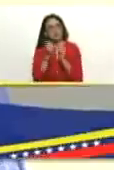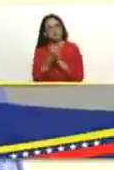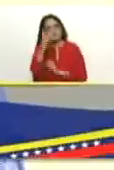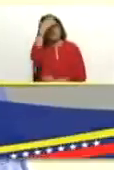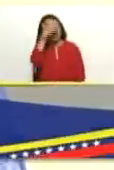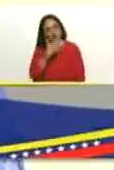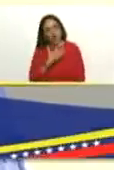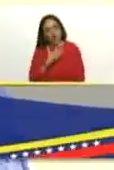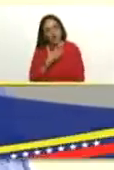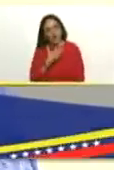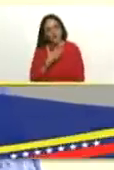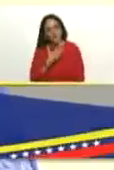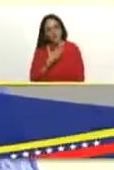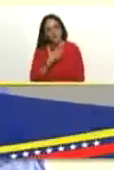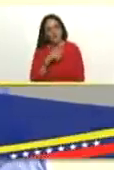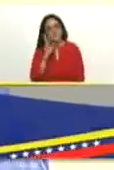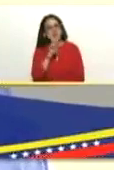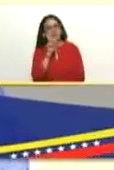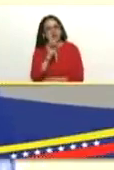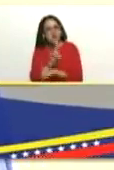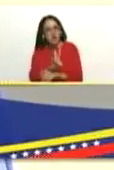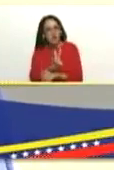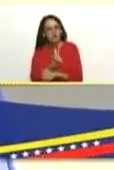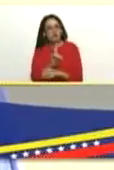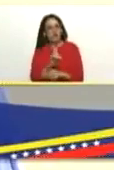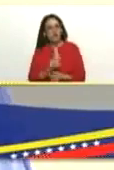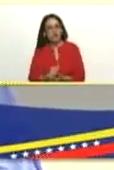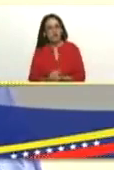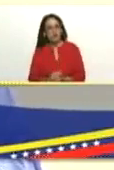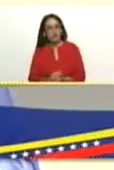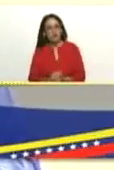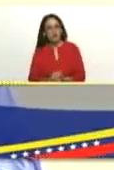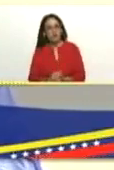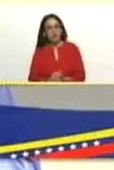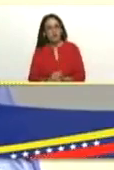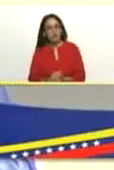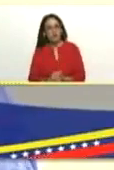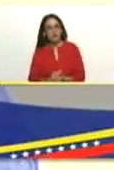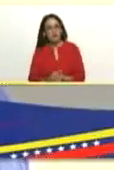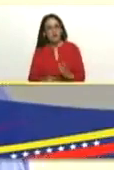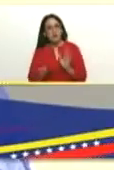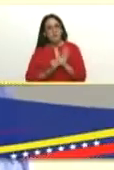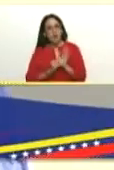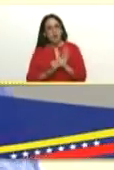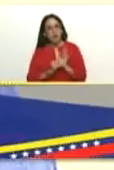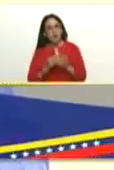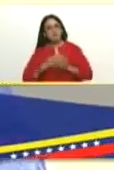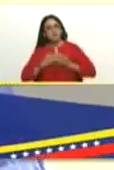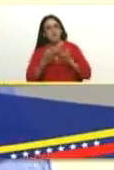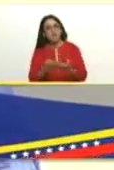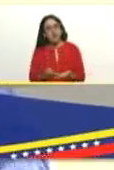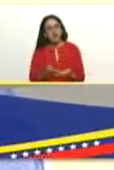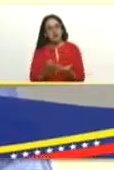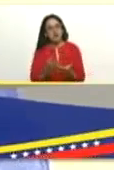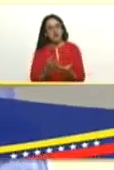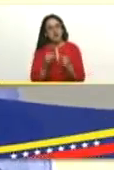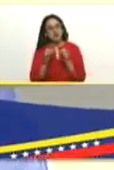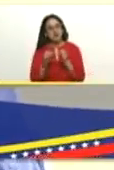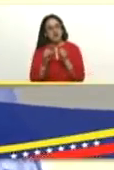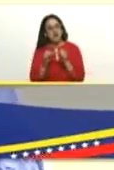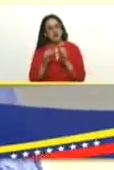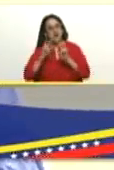disfraz de mentiroso, de demagoga, que se ponen con sus ofrecimientos, mantendría la gran